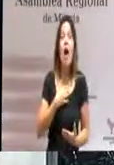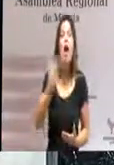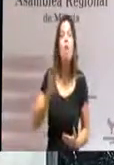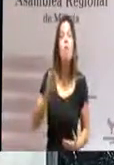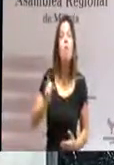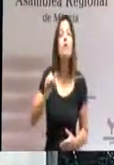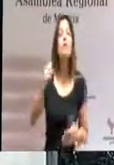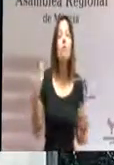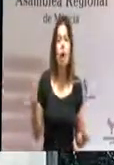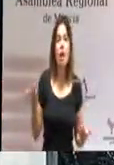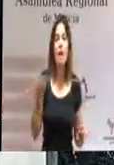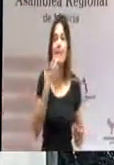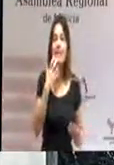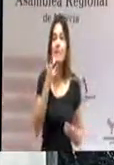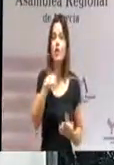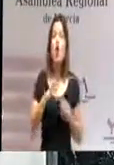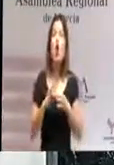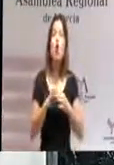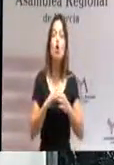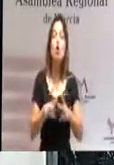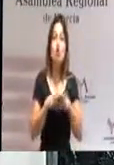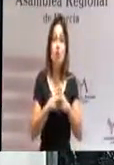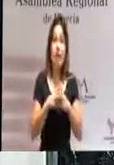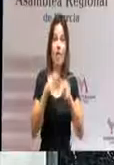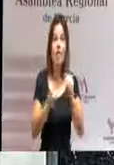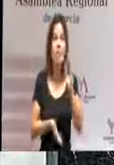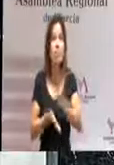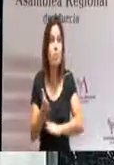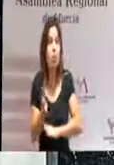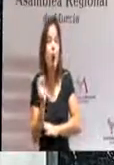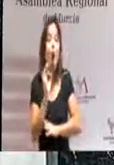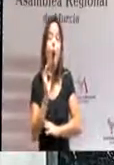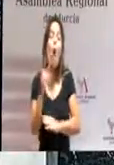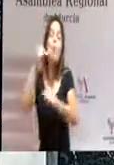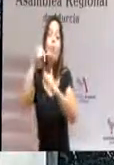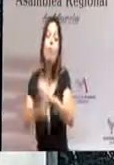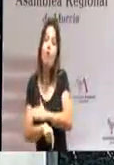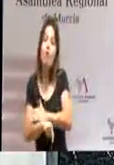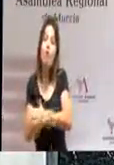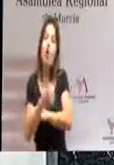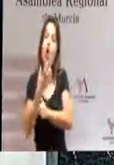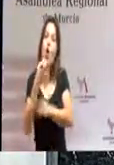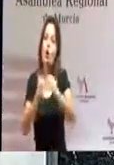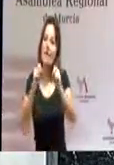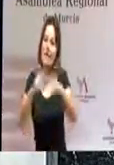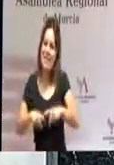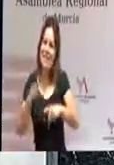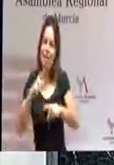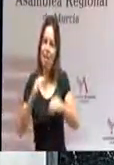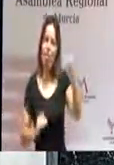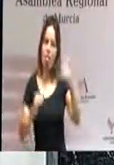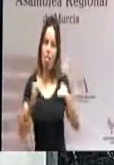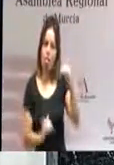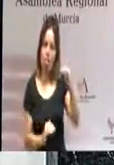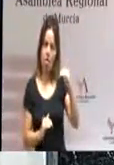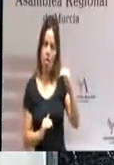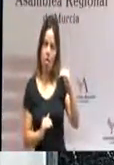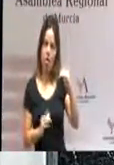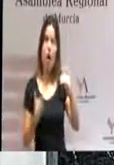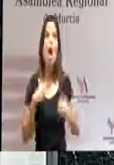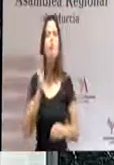si salimos creando cohesión social y bienestar o profundizando en la injusticia y en la desigualdad.